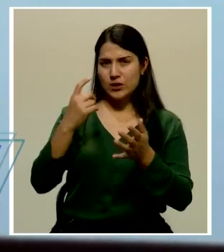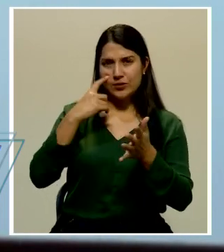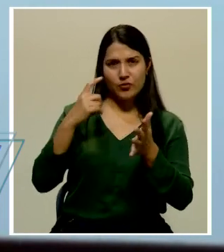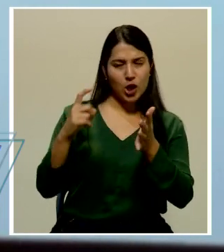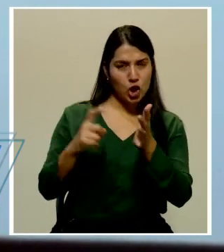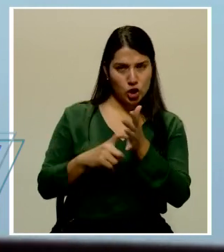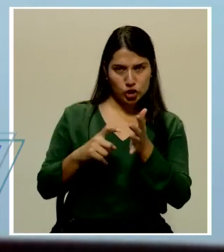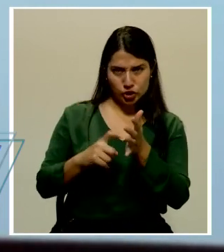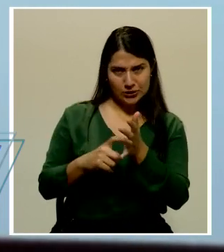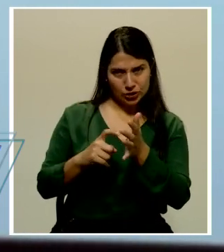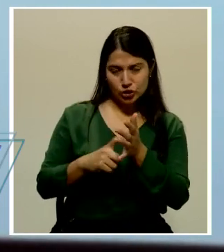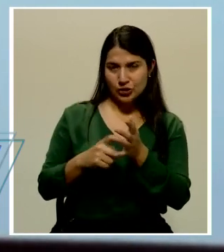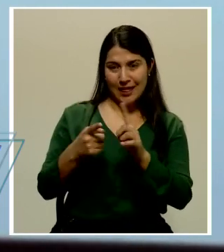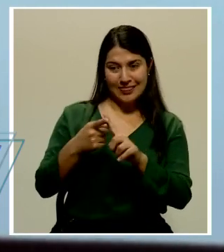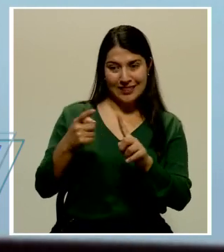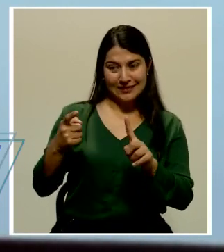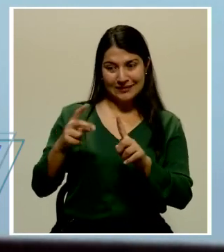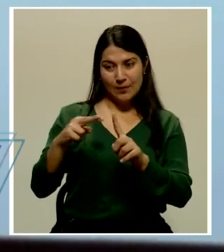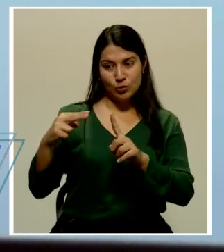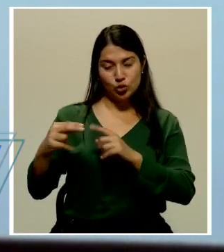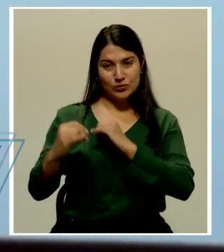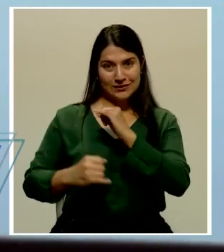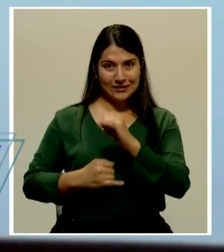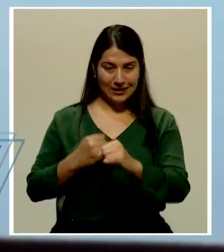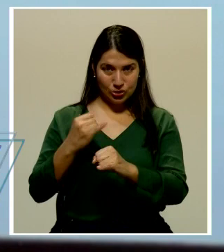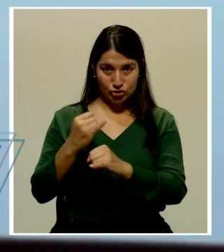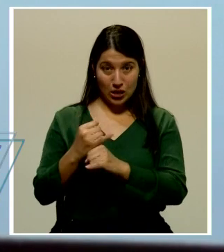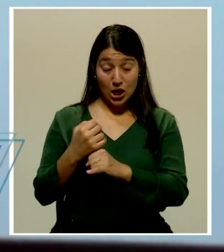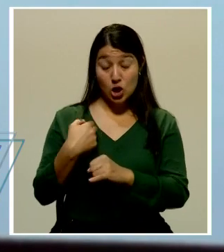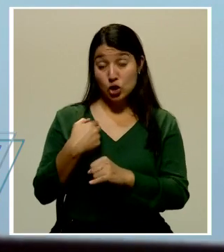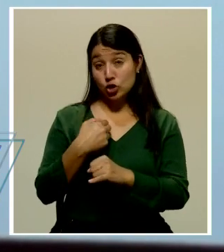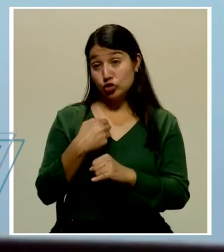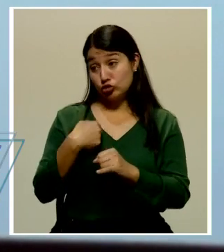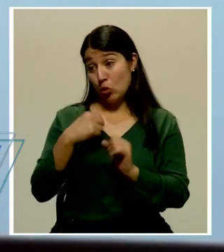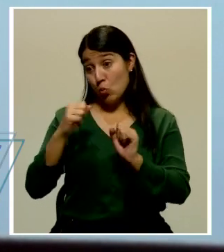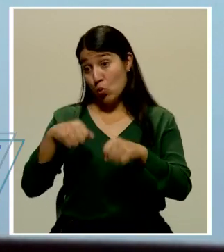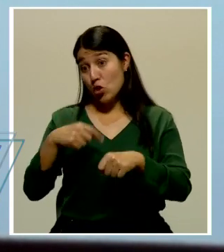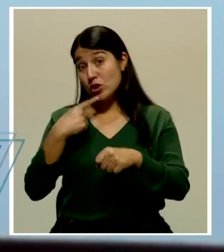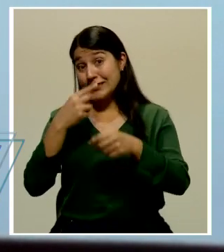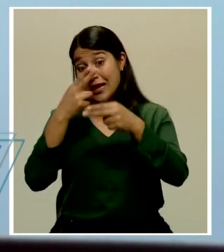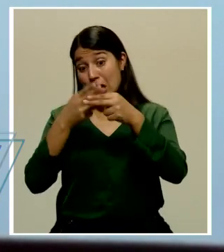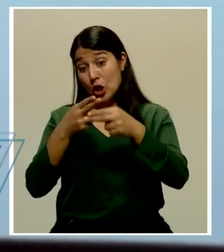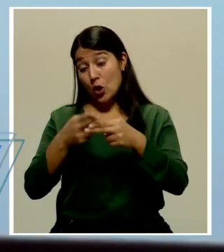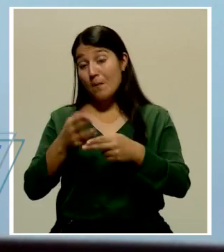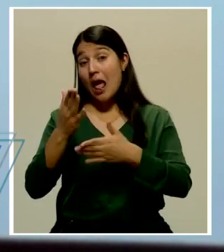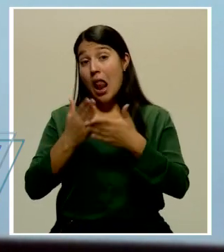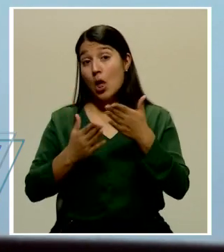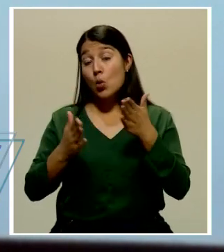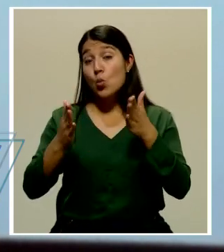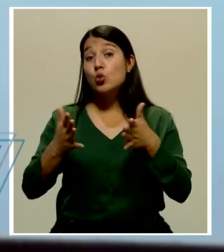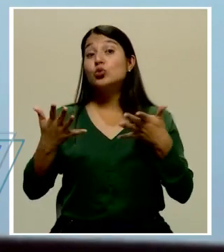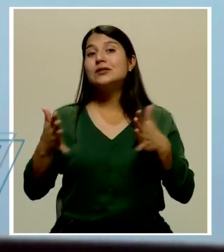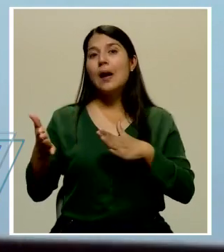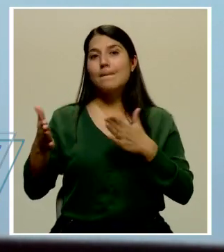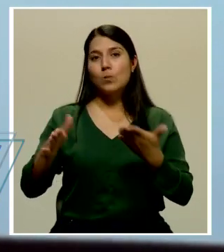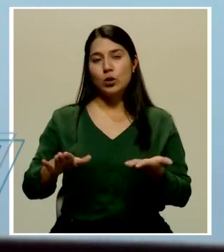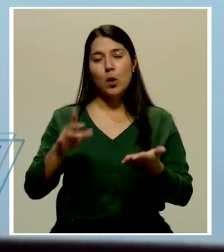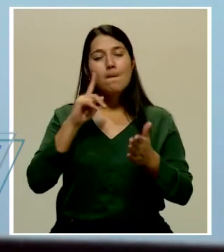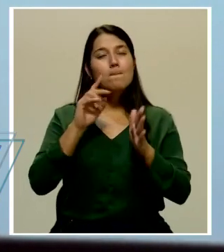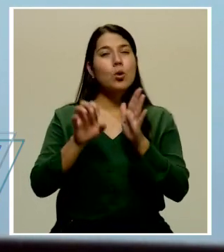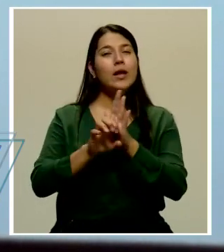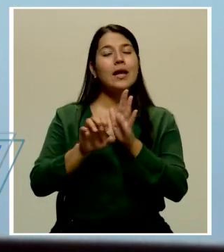reconocido renombre internacional. Podría mencionar algunos que ya han fallecido, Luis Paulino Mora, por